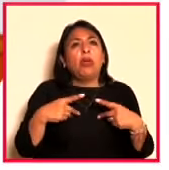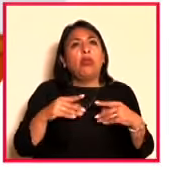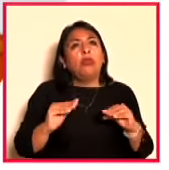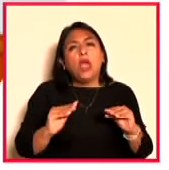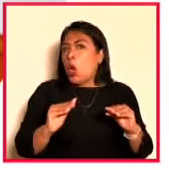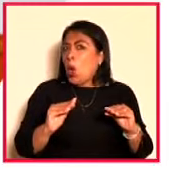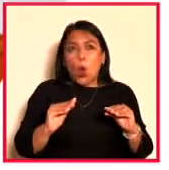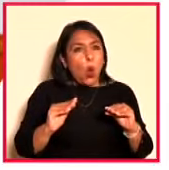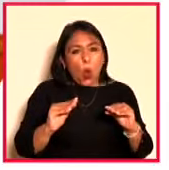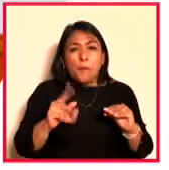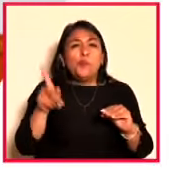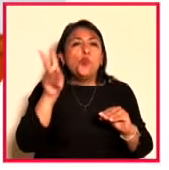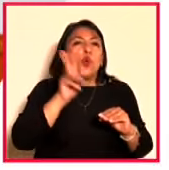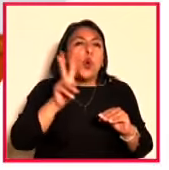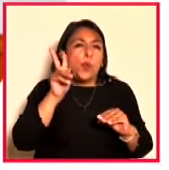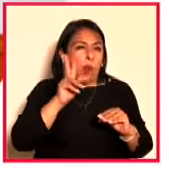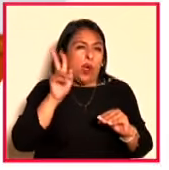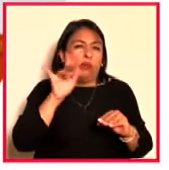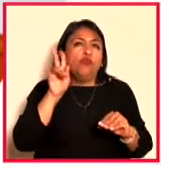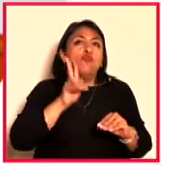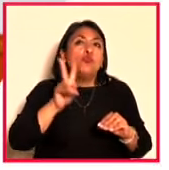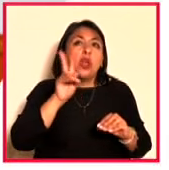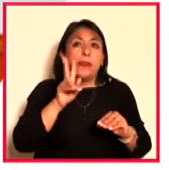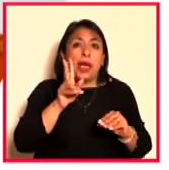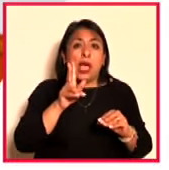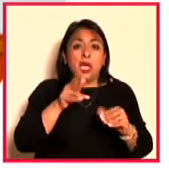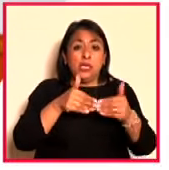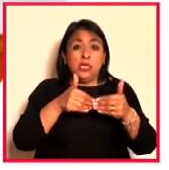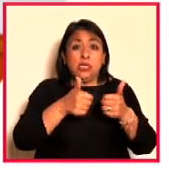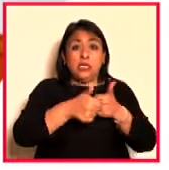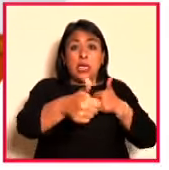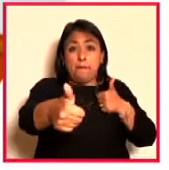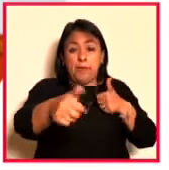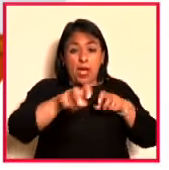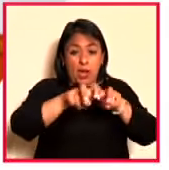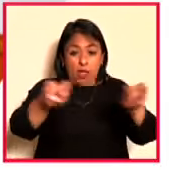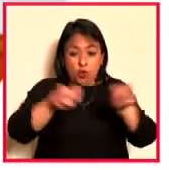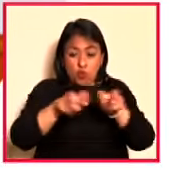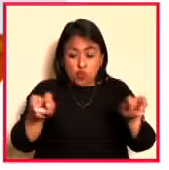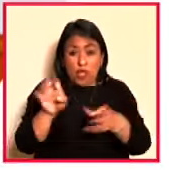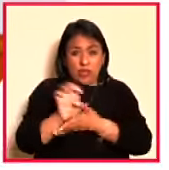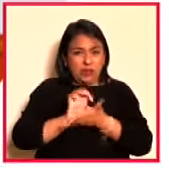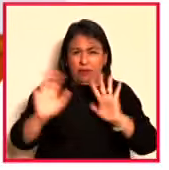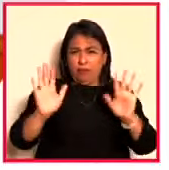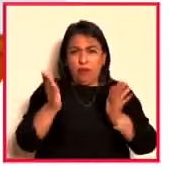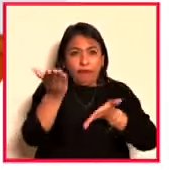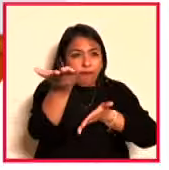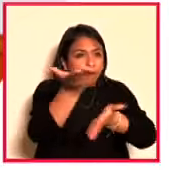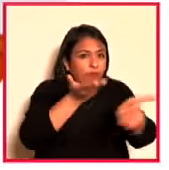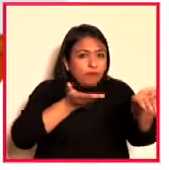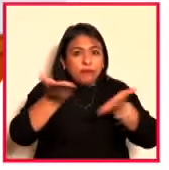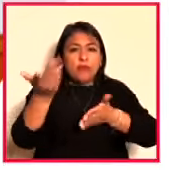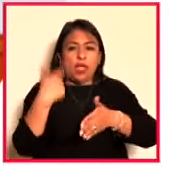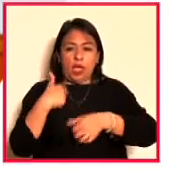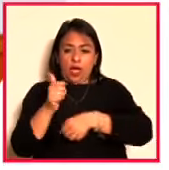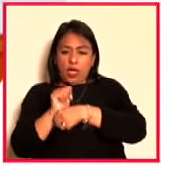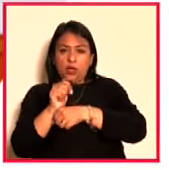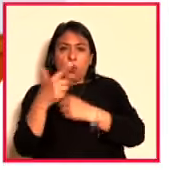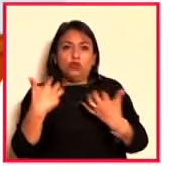propuesta experimental que no divide el escenario de las butacas, que busca un diálogo entre actores y audiencia y que invita a